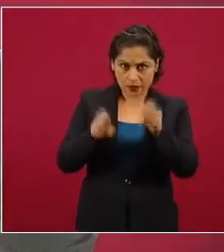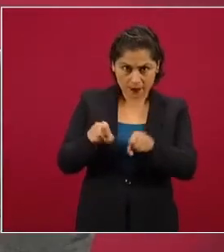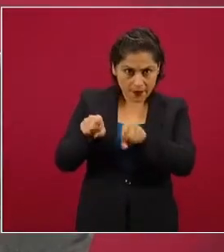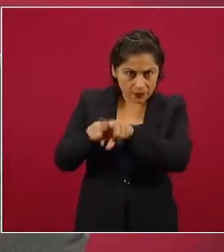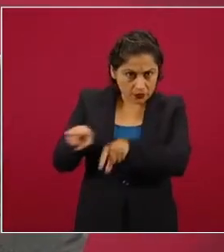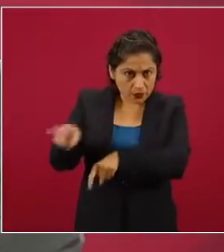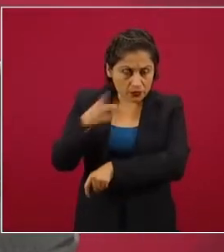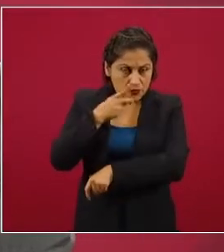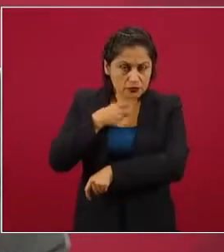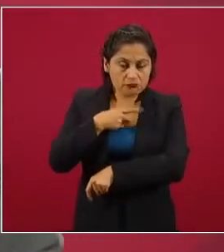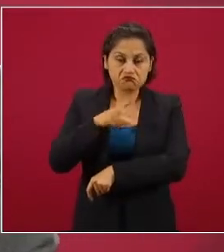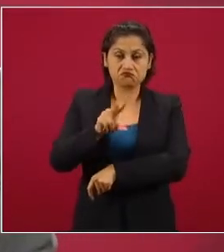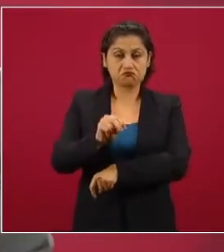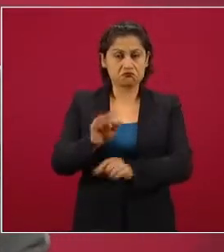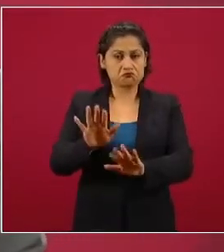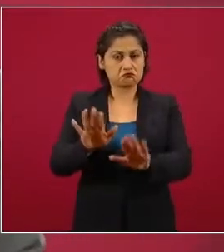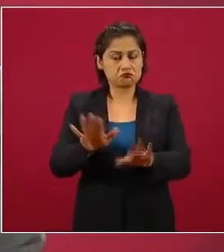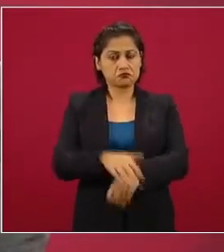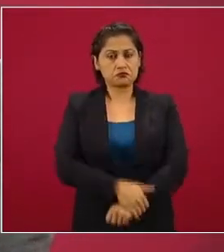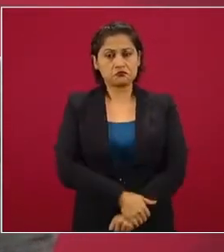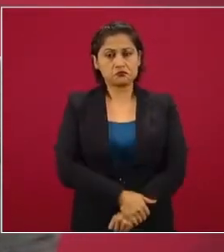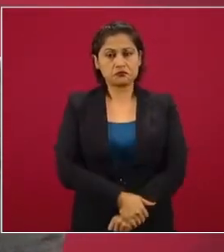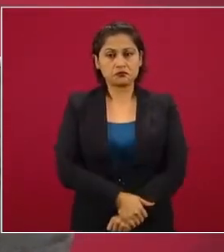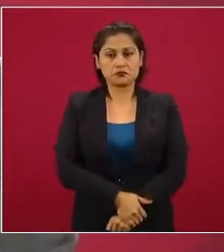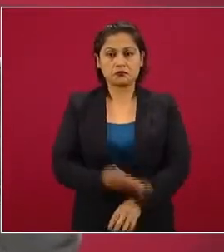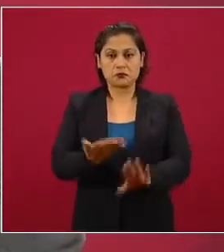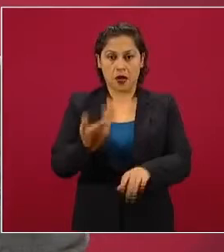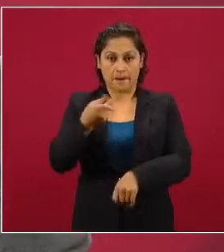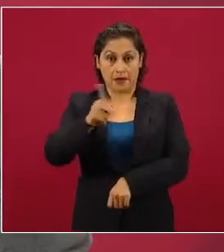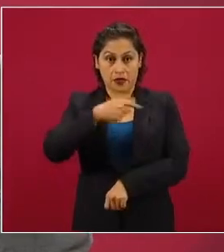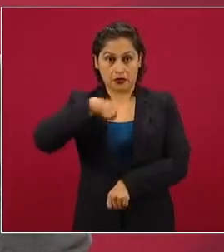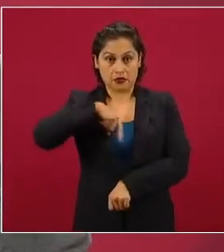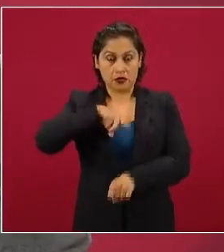y diario estamos atendiendo todo.